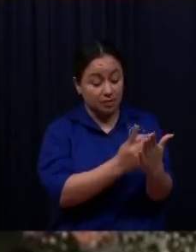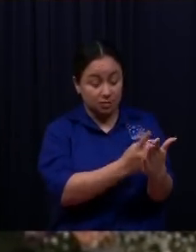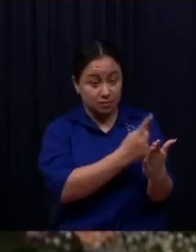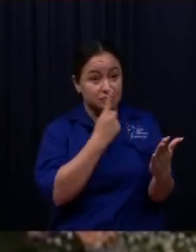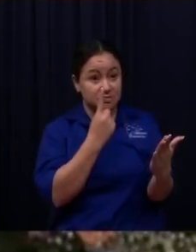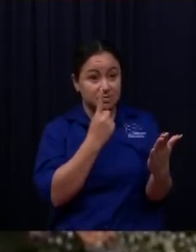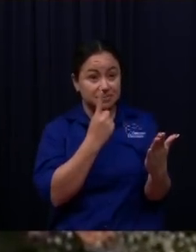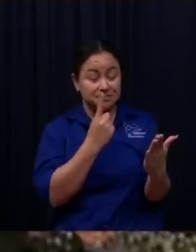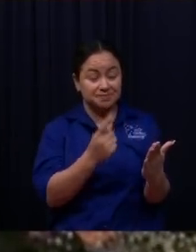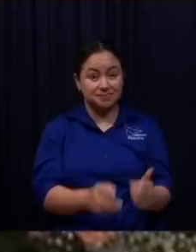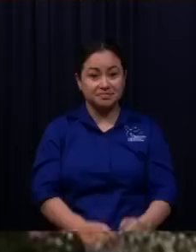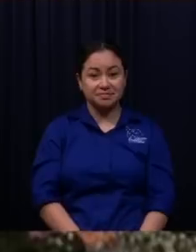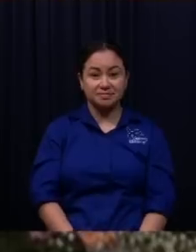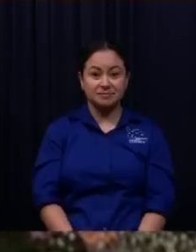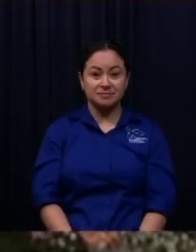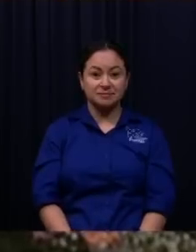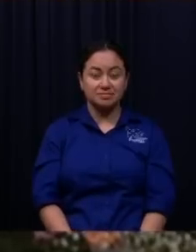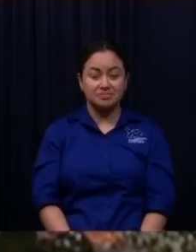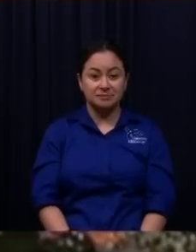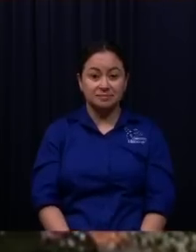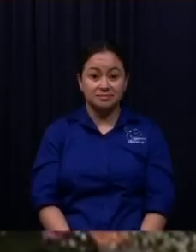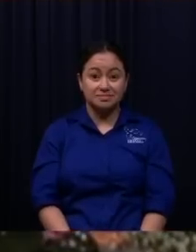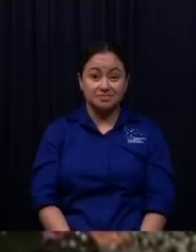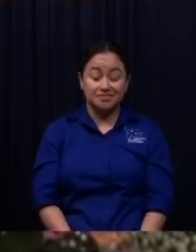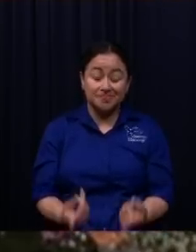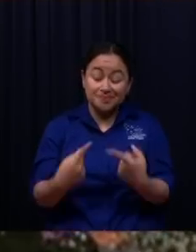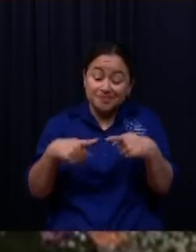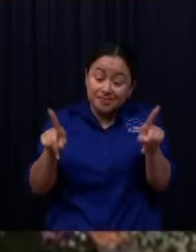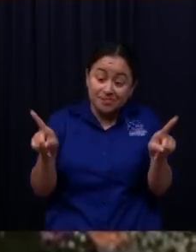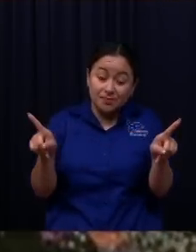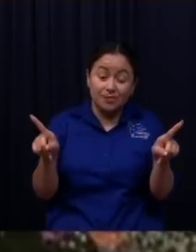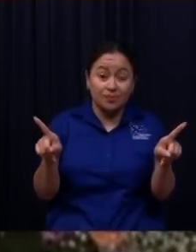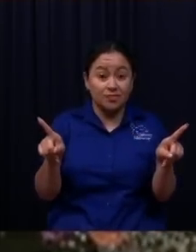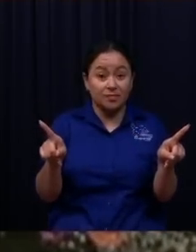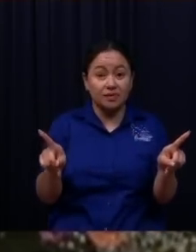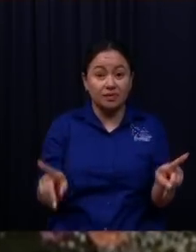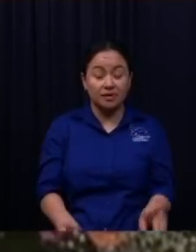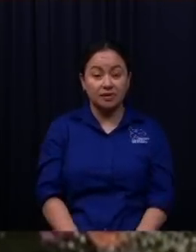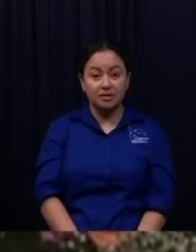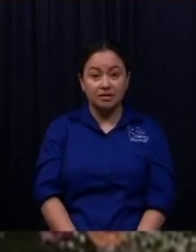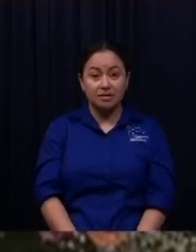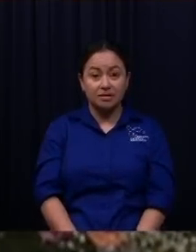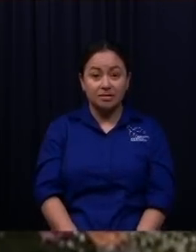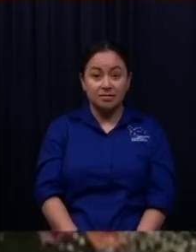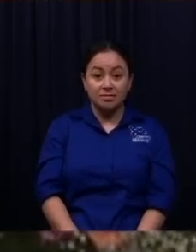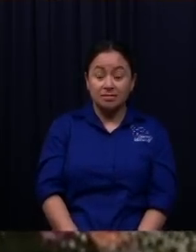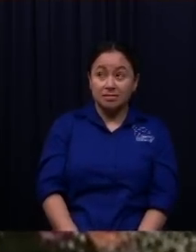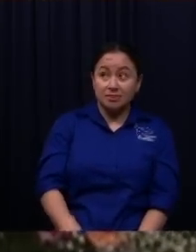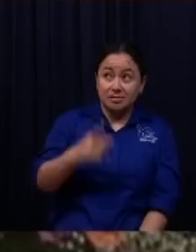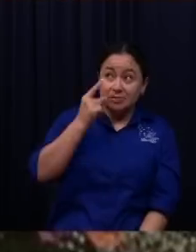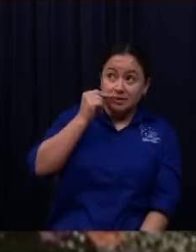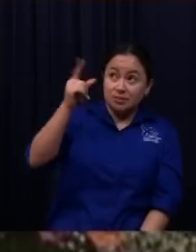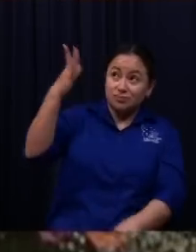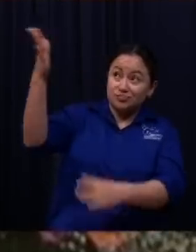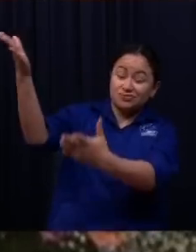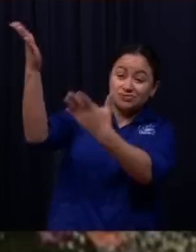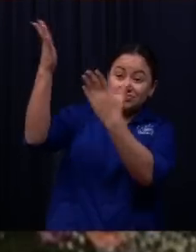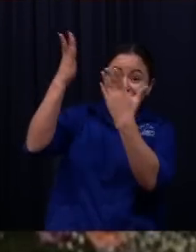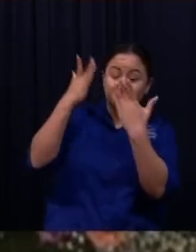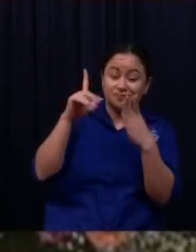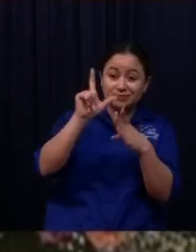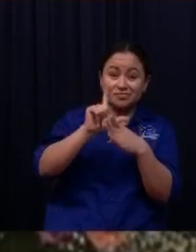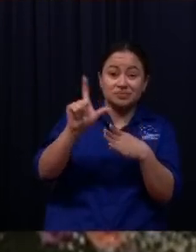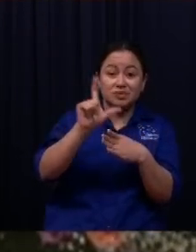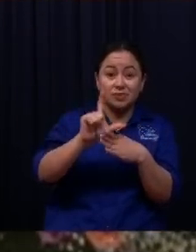4:17. Sin embargo, creo yo que nos da Él muchas herramientas para poder